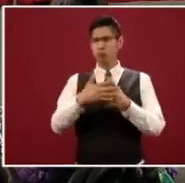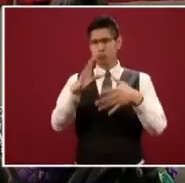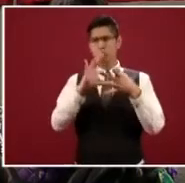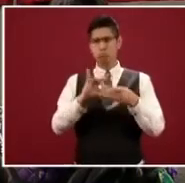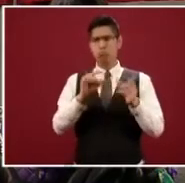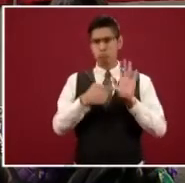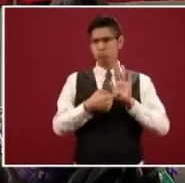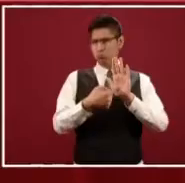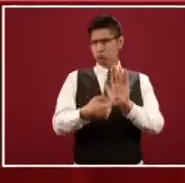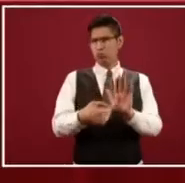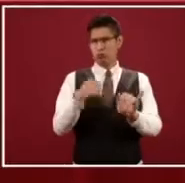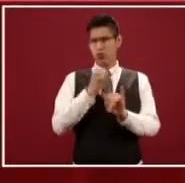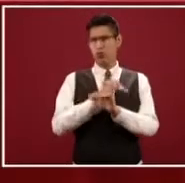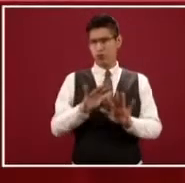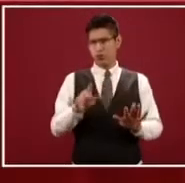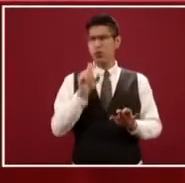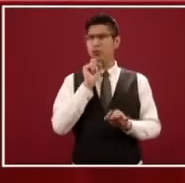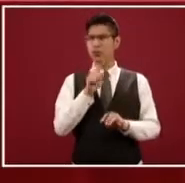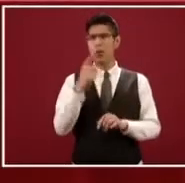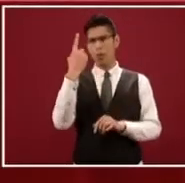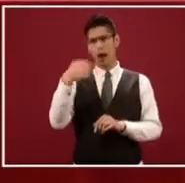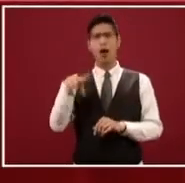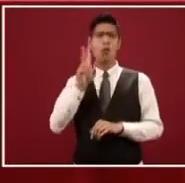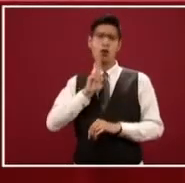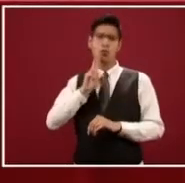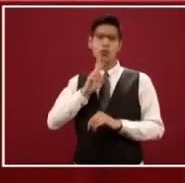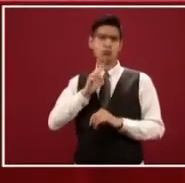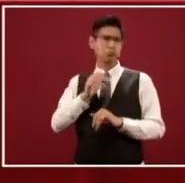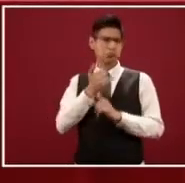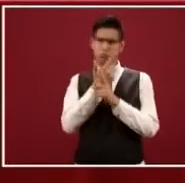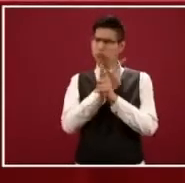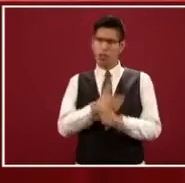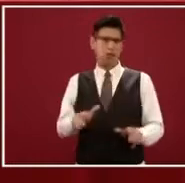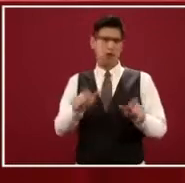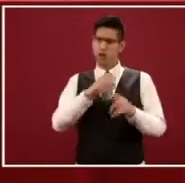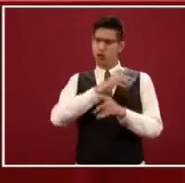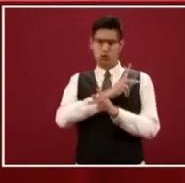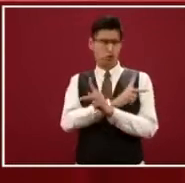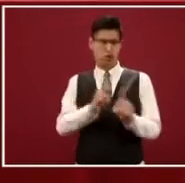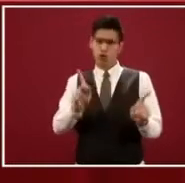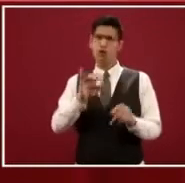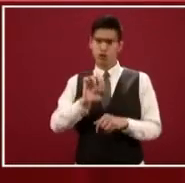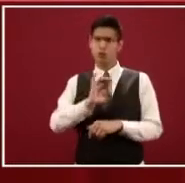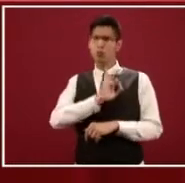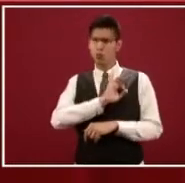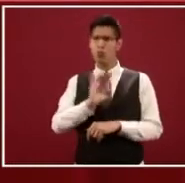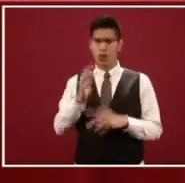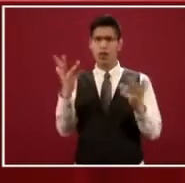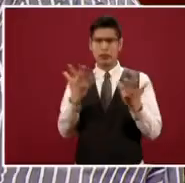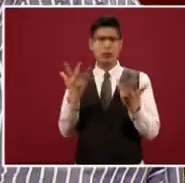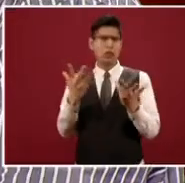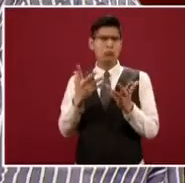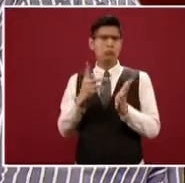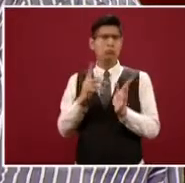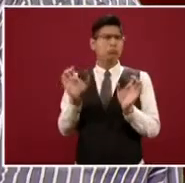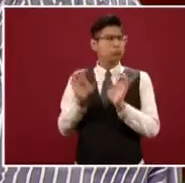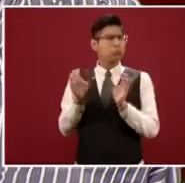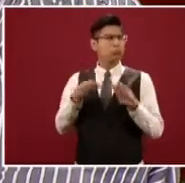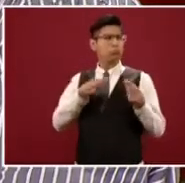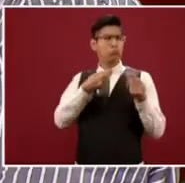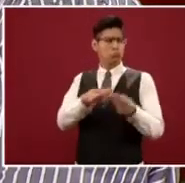proceso de acreditación y liberación de las pruebas para los laboratorios privados que demuestren su competencia.